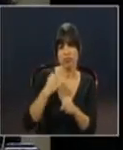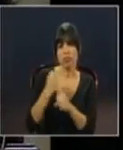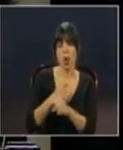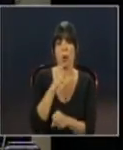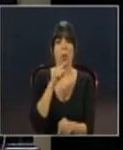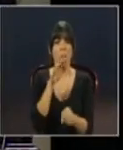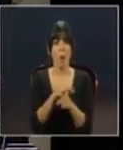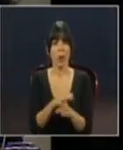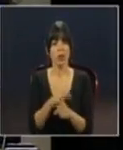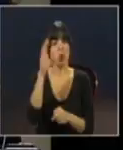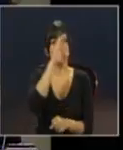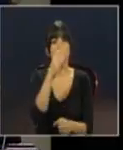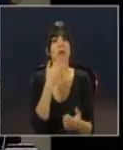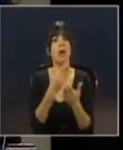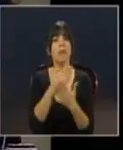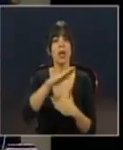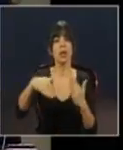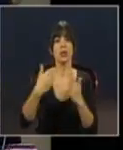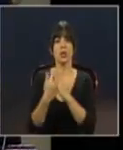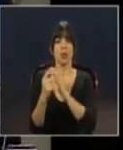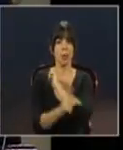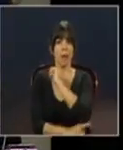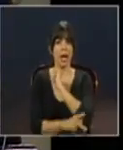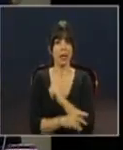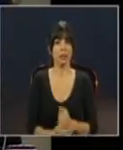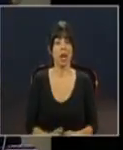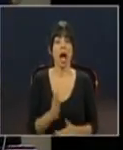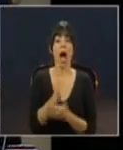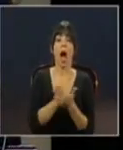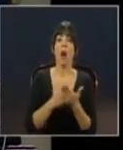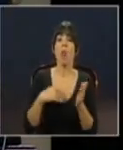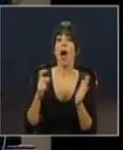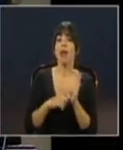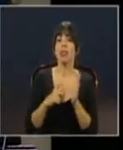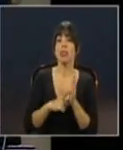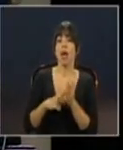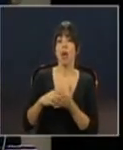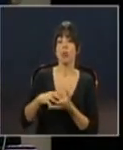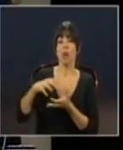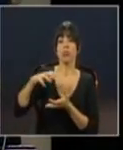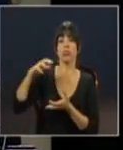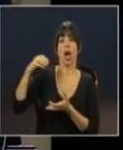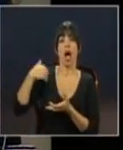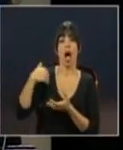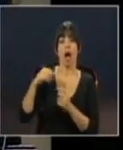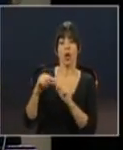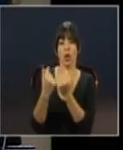compromiso con el bienestar de la nación. A pesar de las deudas acumuladas con los grupos,